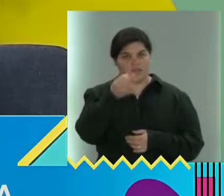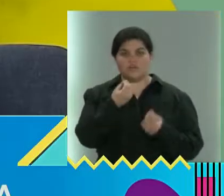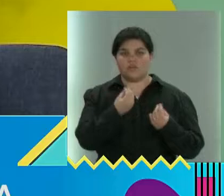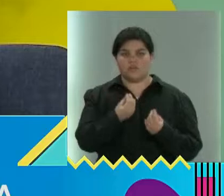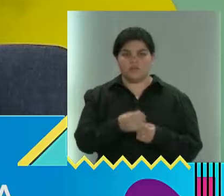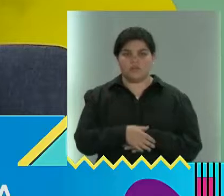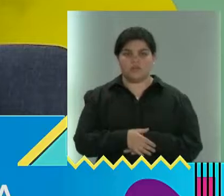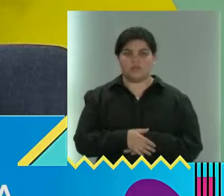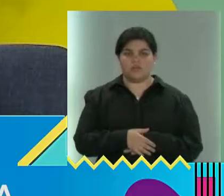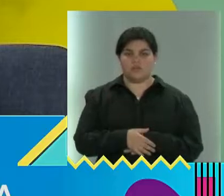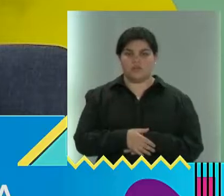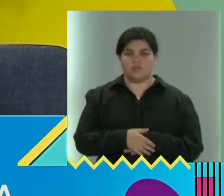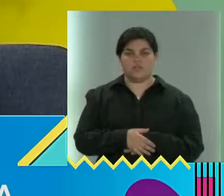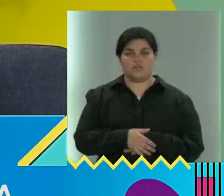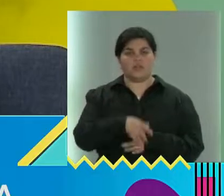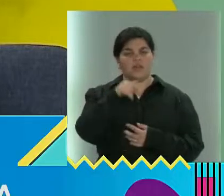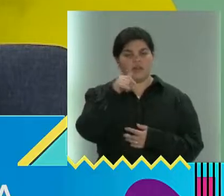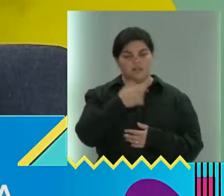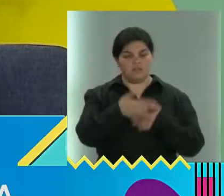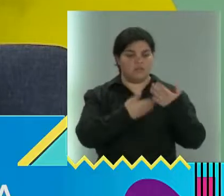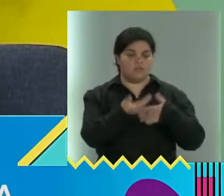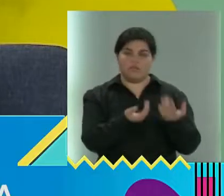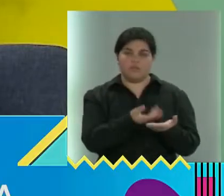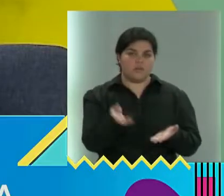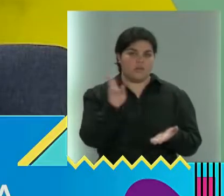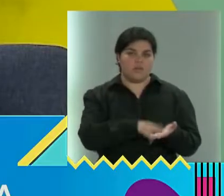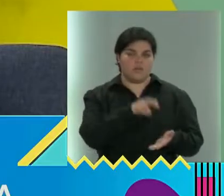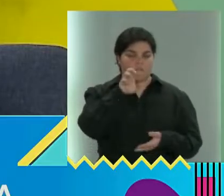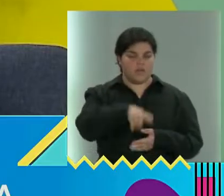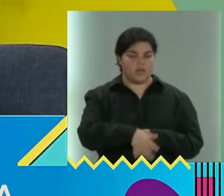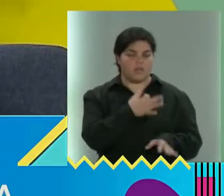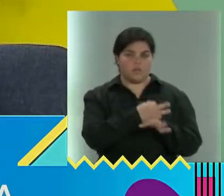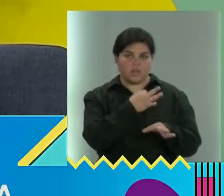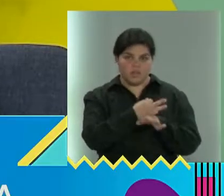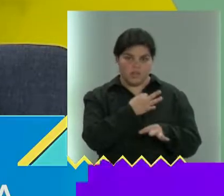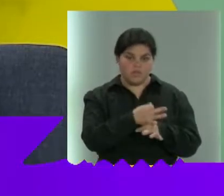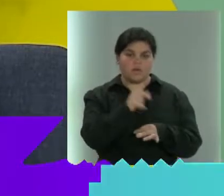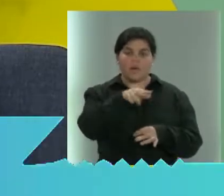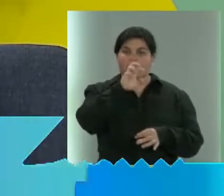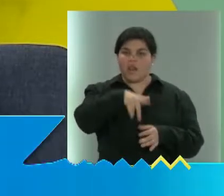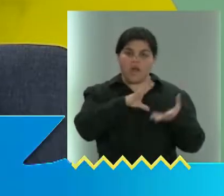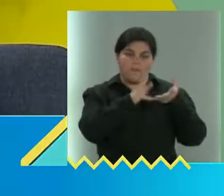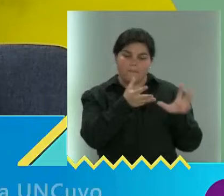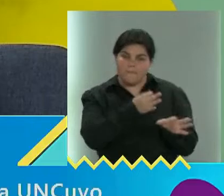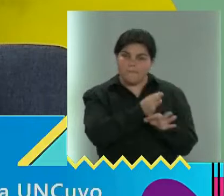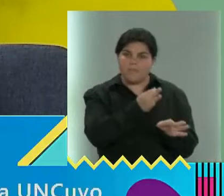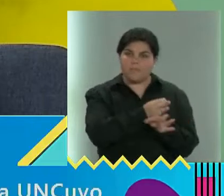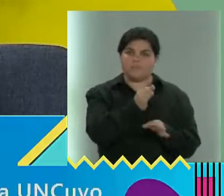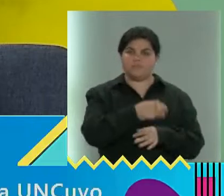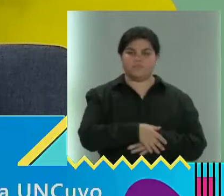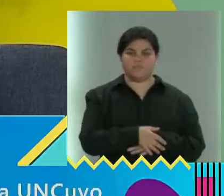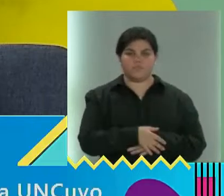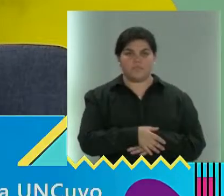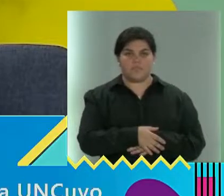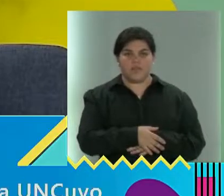la oportunidad de replantearnos nuestras políticas educativas y nuestras prácticas pedagógicas. En general,